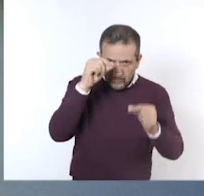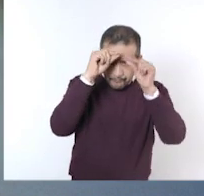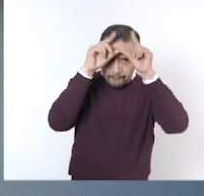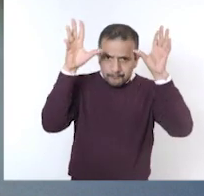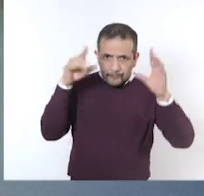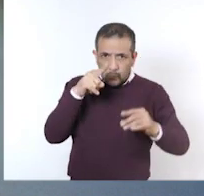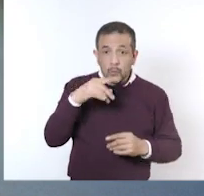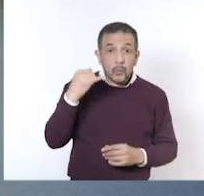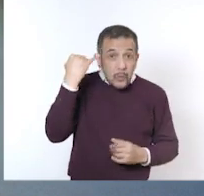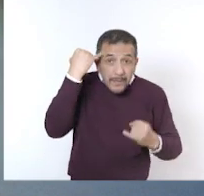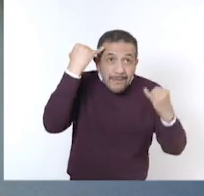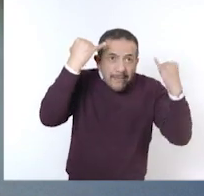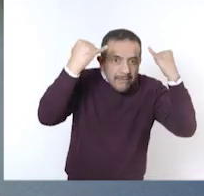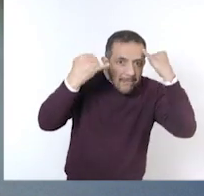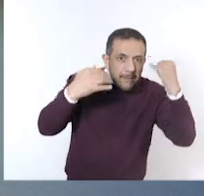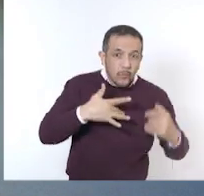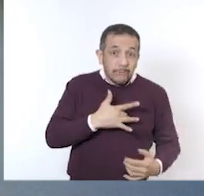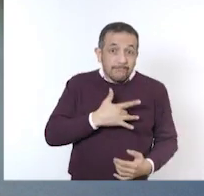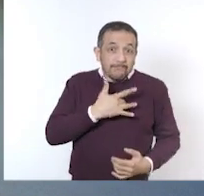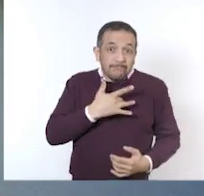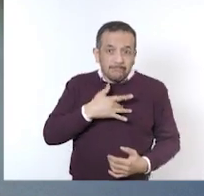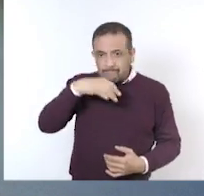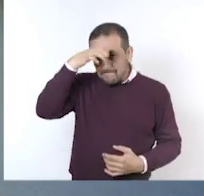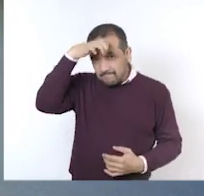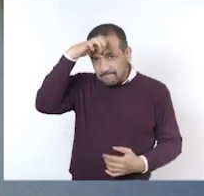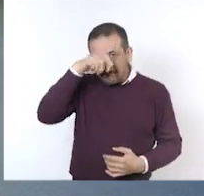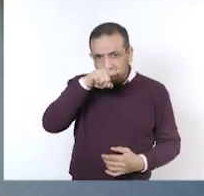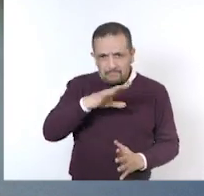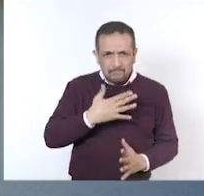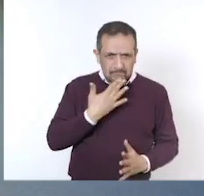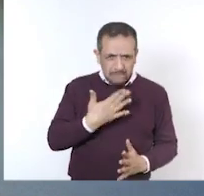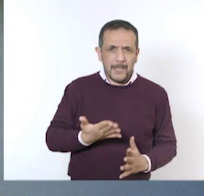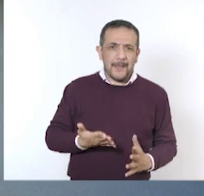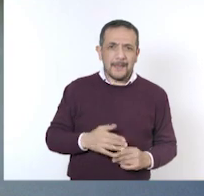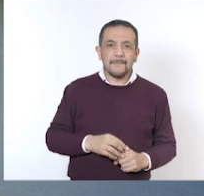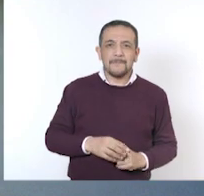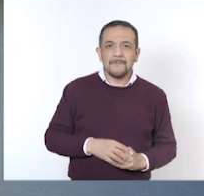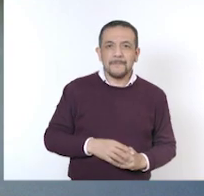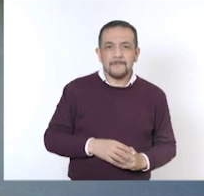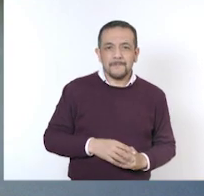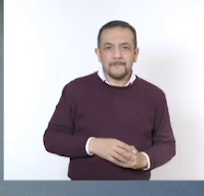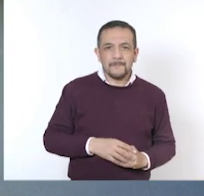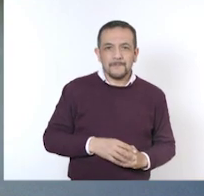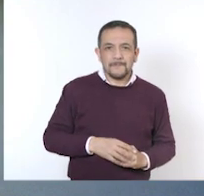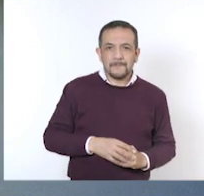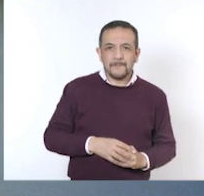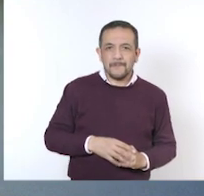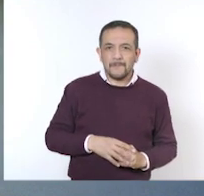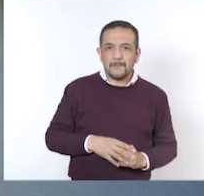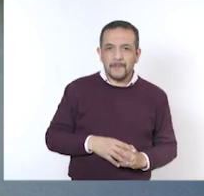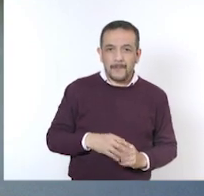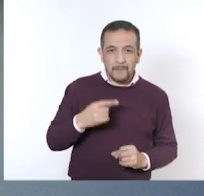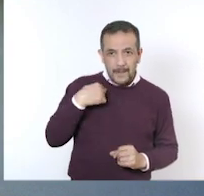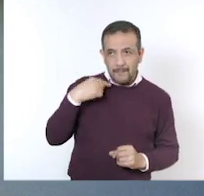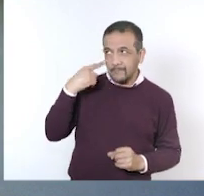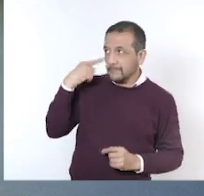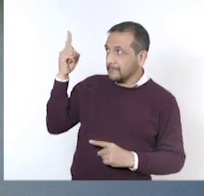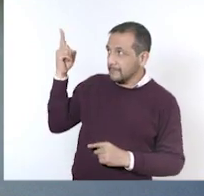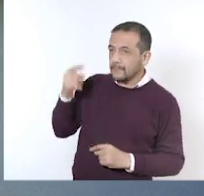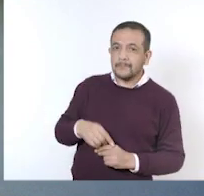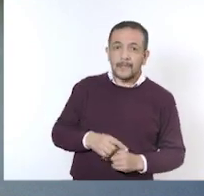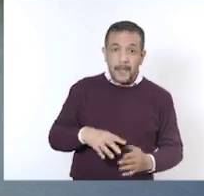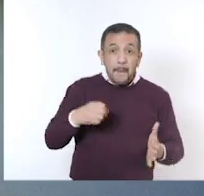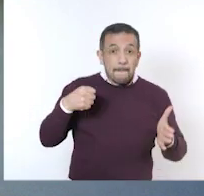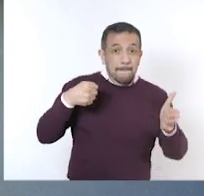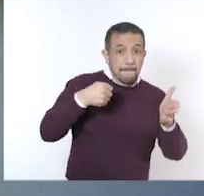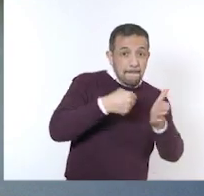Entonces, lo que a ti se te ocurra hacer, lo que tú experimentas, está bien hecho. Muy bien. Está botando y la recibo con la raqueta, mira.